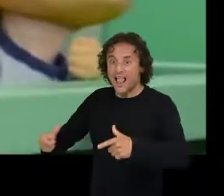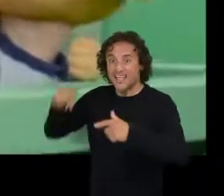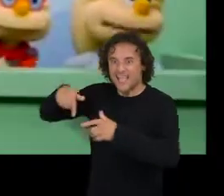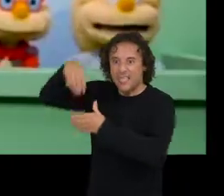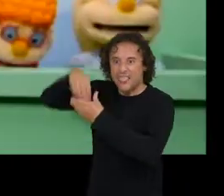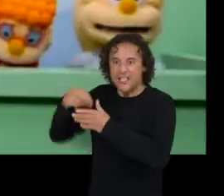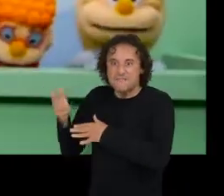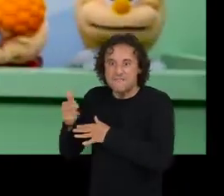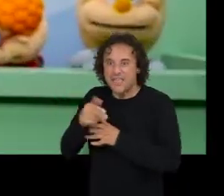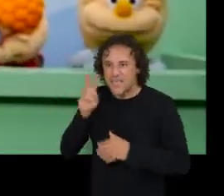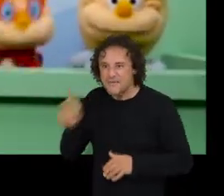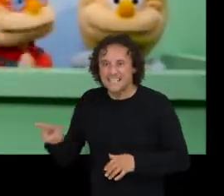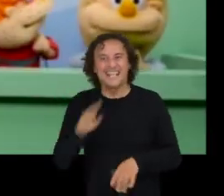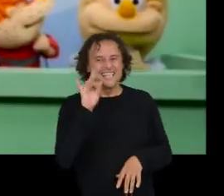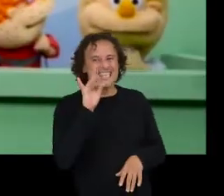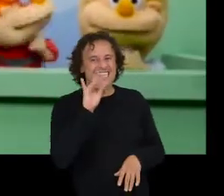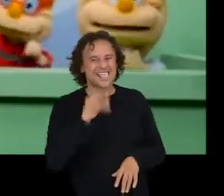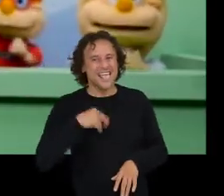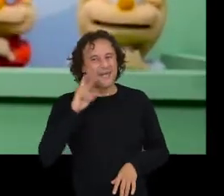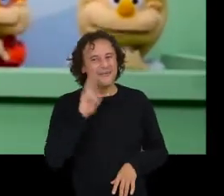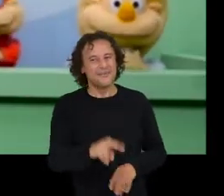hai no estanque. Ai, bello.